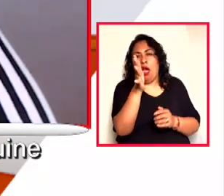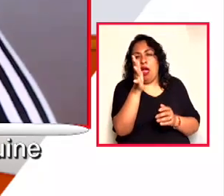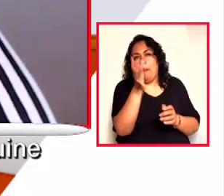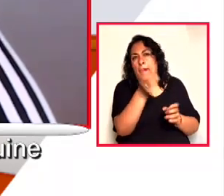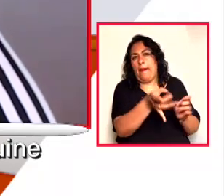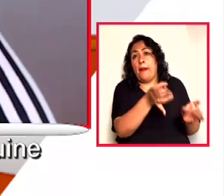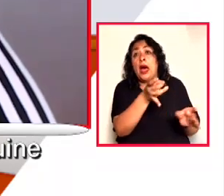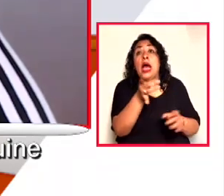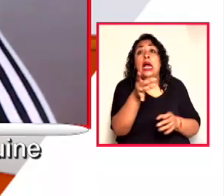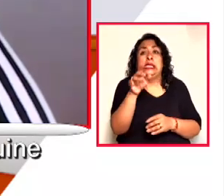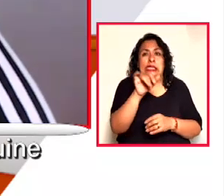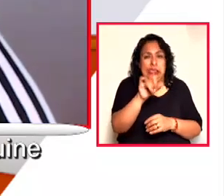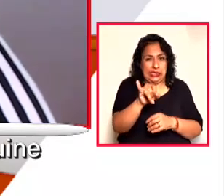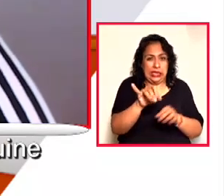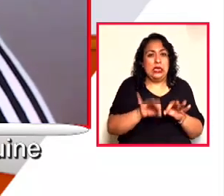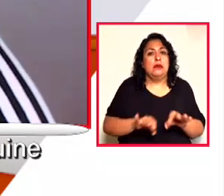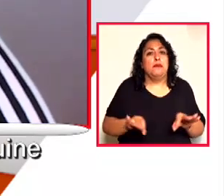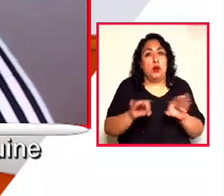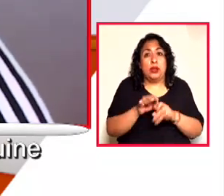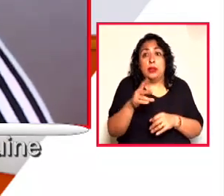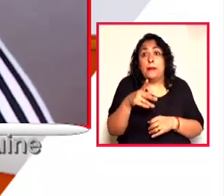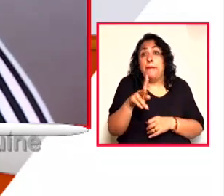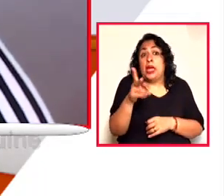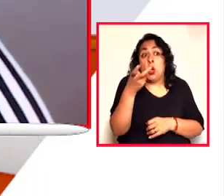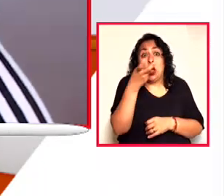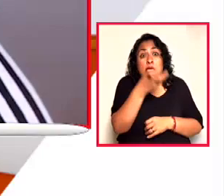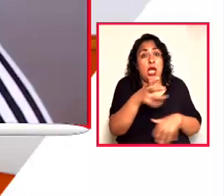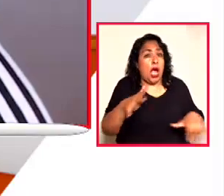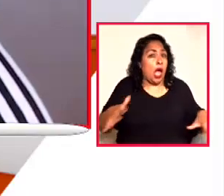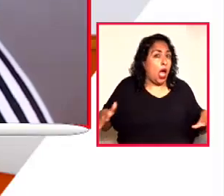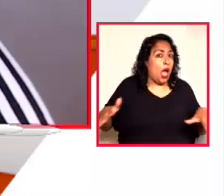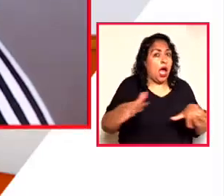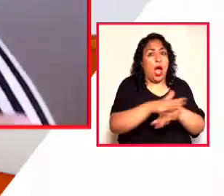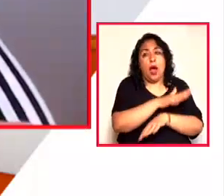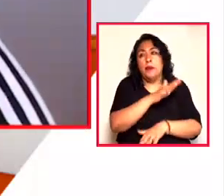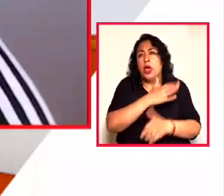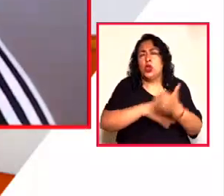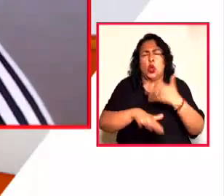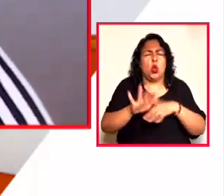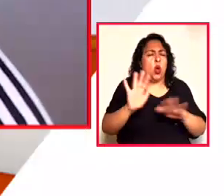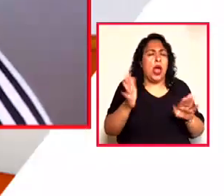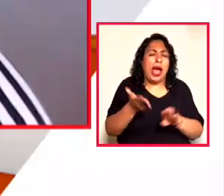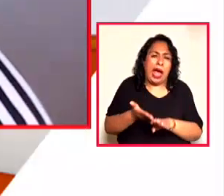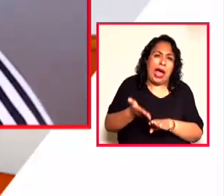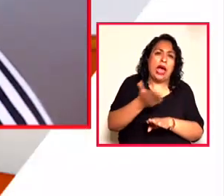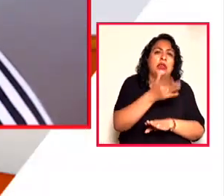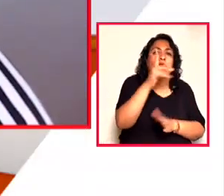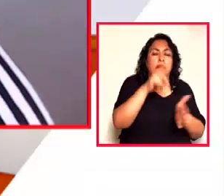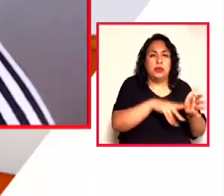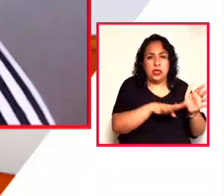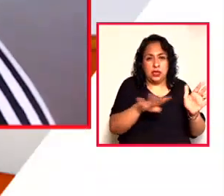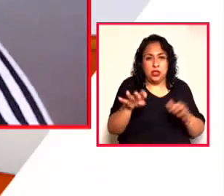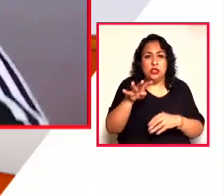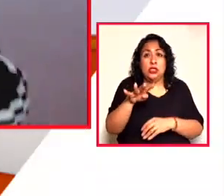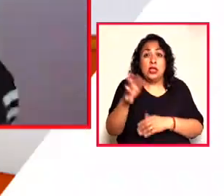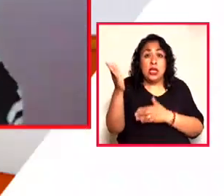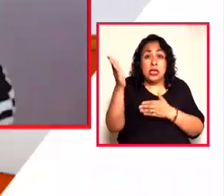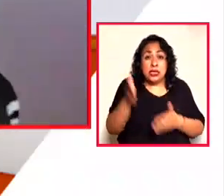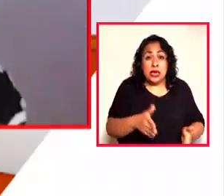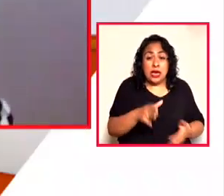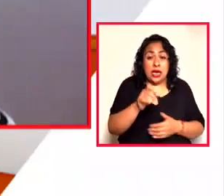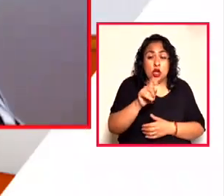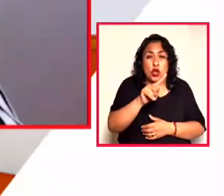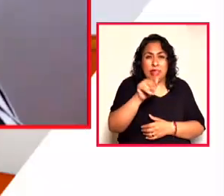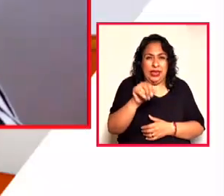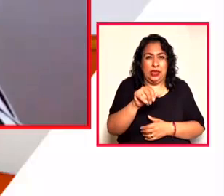es importante, pero no es que en ese momento cambie radicalmente todo, ¿no? Desde antes, desde 1519, que llega Cortés a Tenochtitlan, empieza